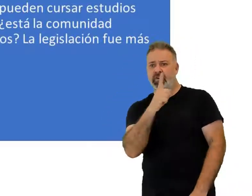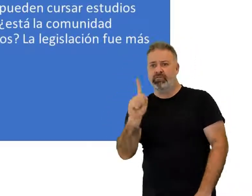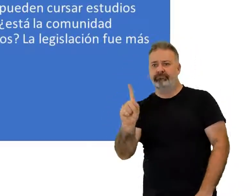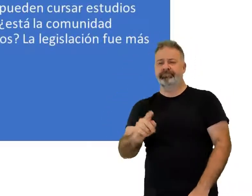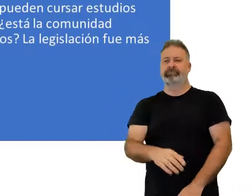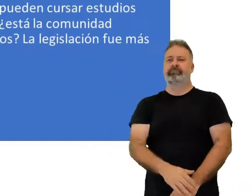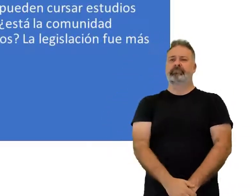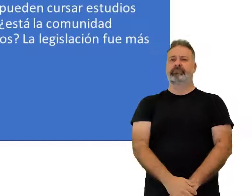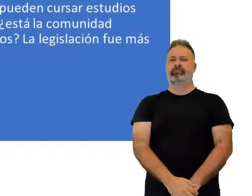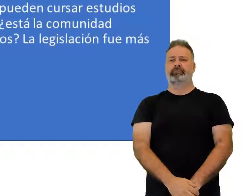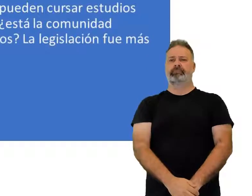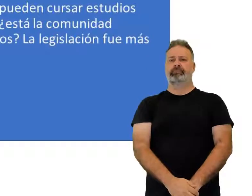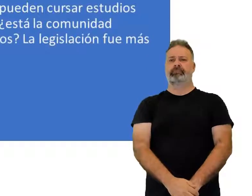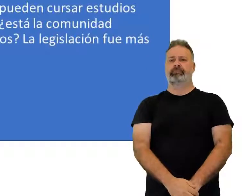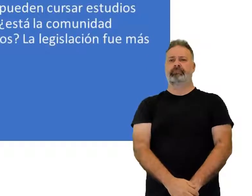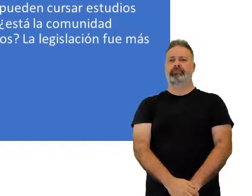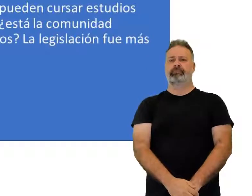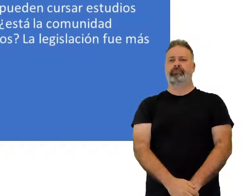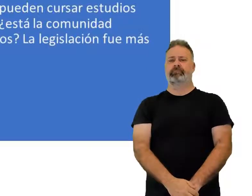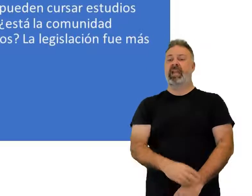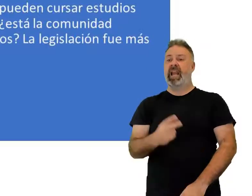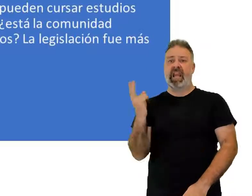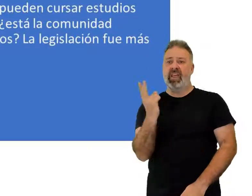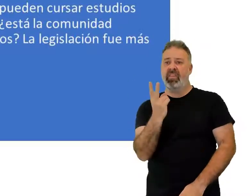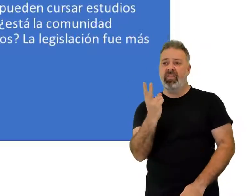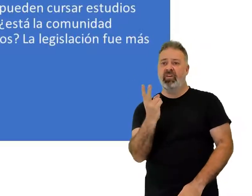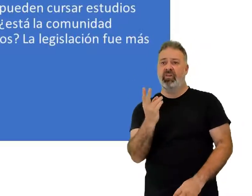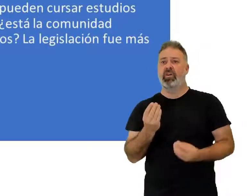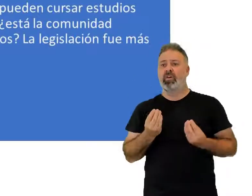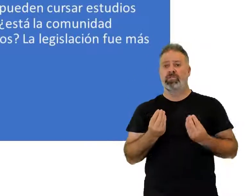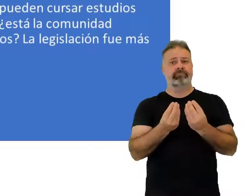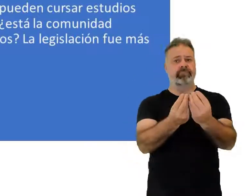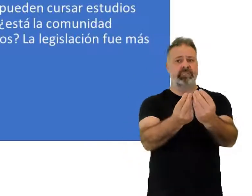que va más rápida, no van juntas.